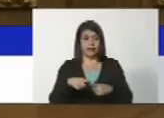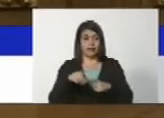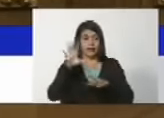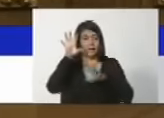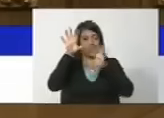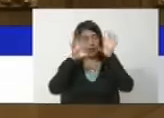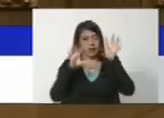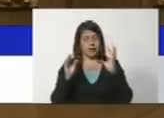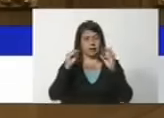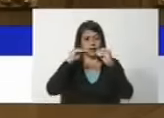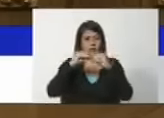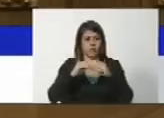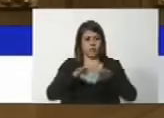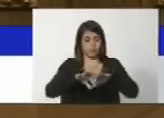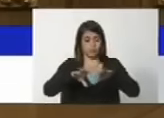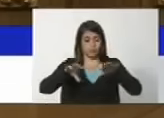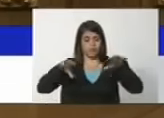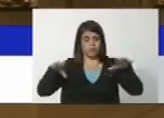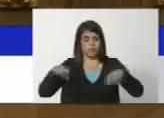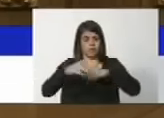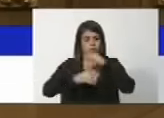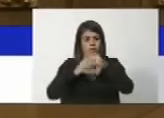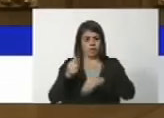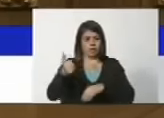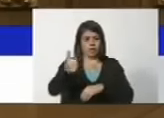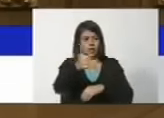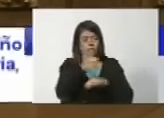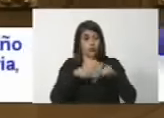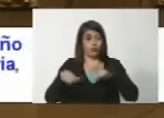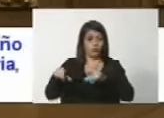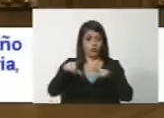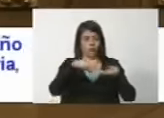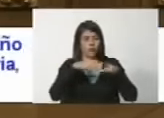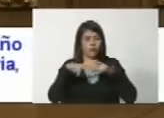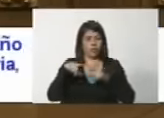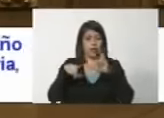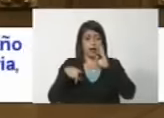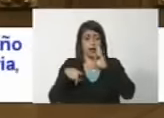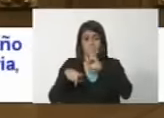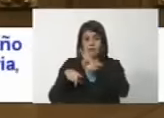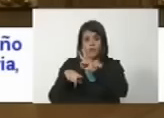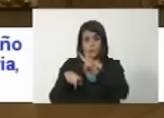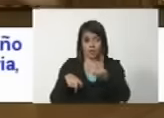naciones de acuerdo a las separaciones que han sufrido en cada uno de sus territorios. Vemos como